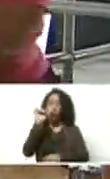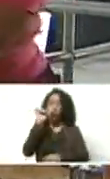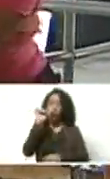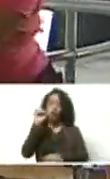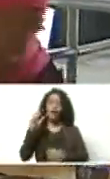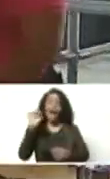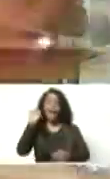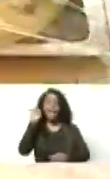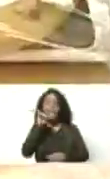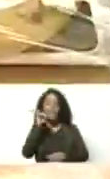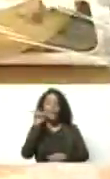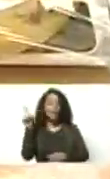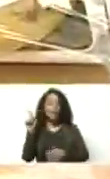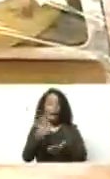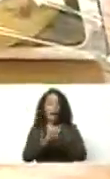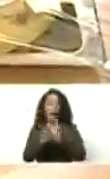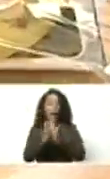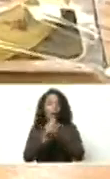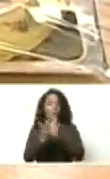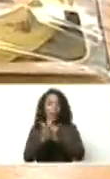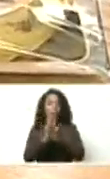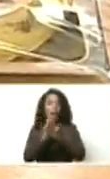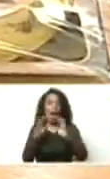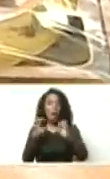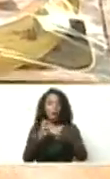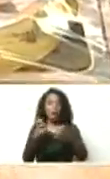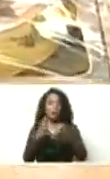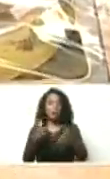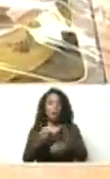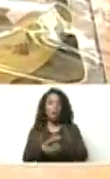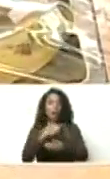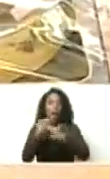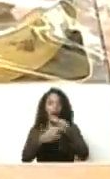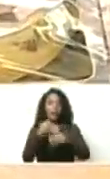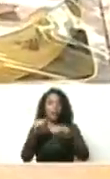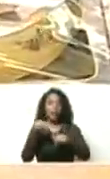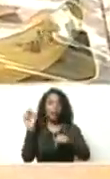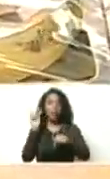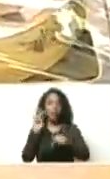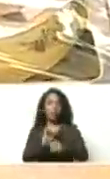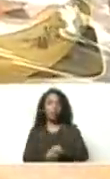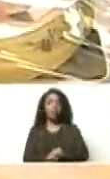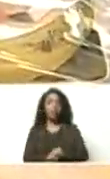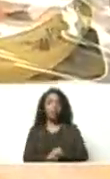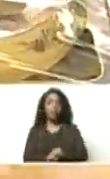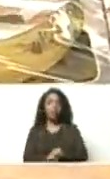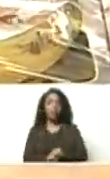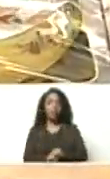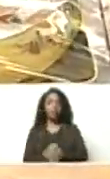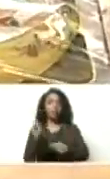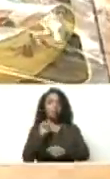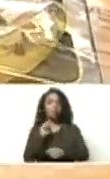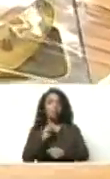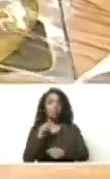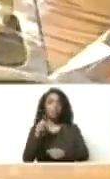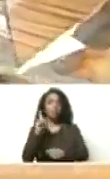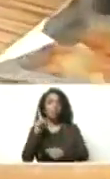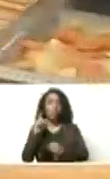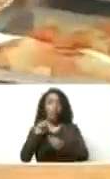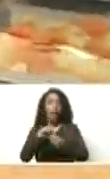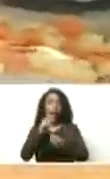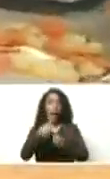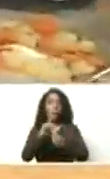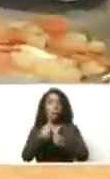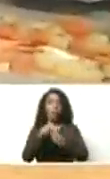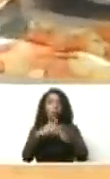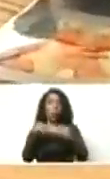Y esta arepita de harina de maíz. De harina de maíz precocida hecha en Venezuela. En Venezuela. Así es, presidente. Y un cambur. Por este lado.